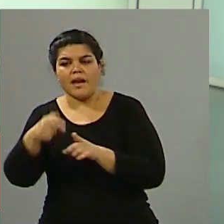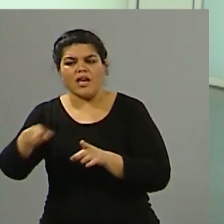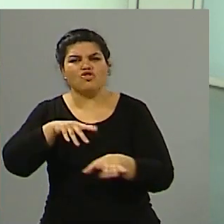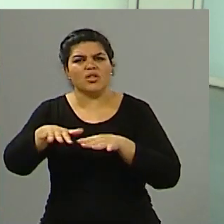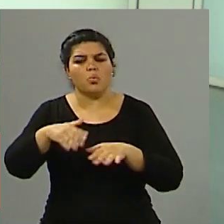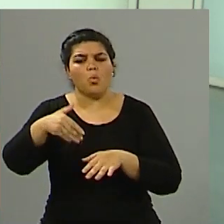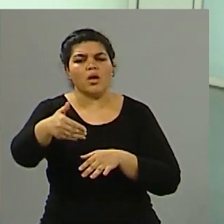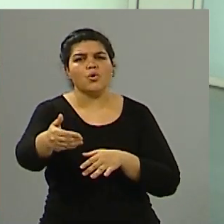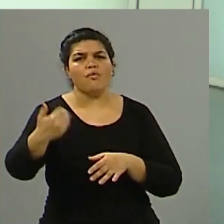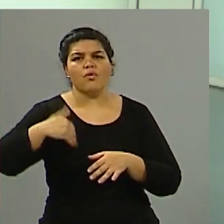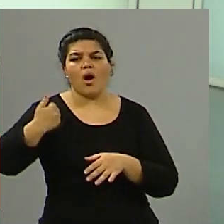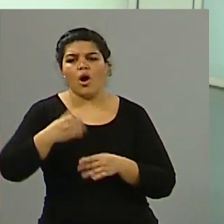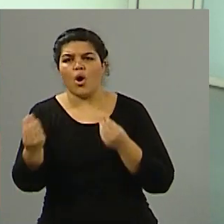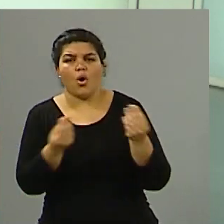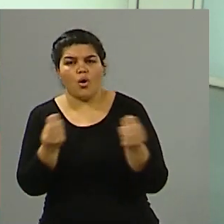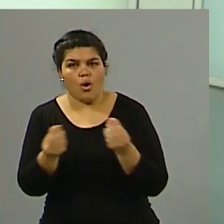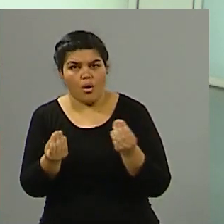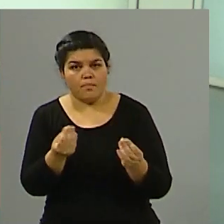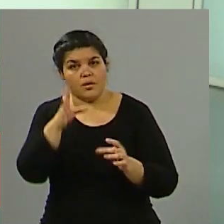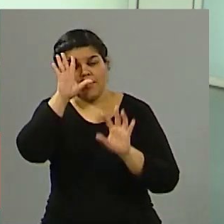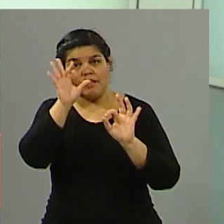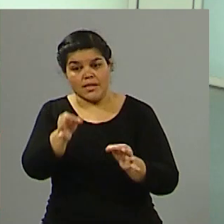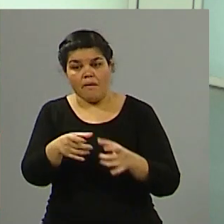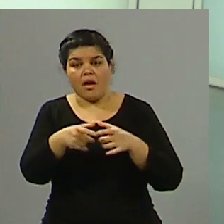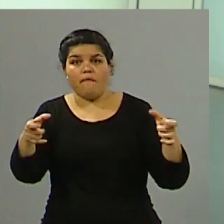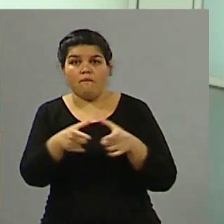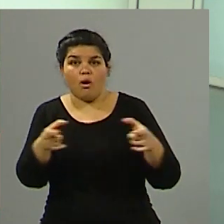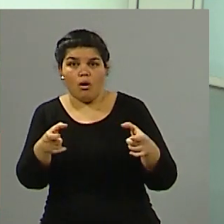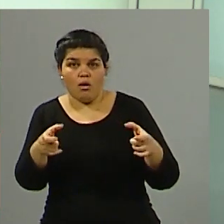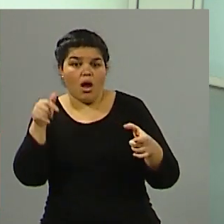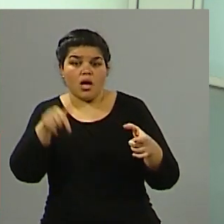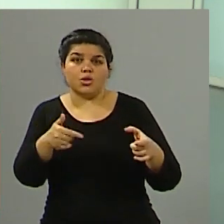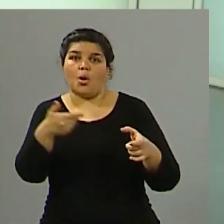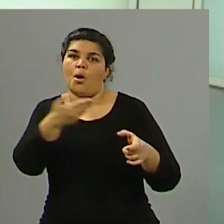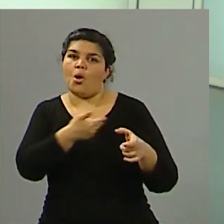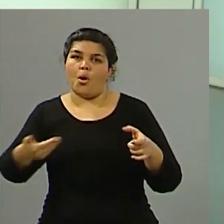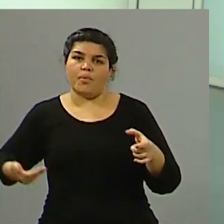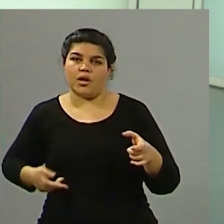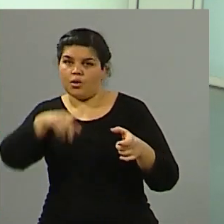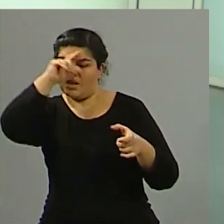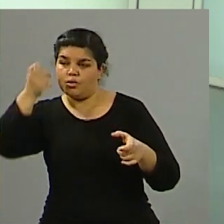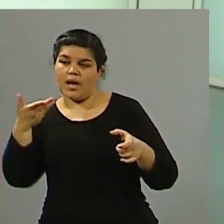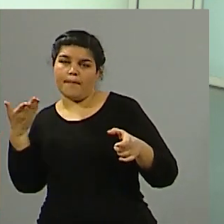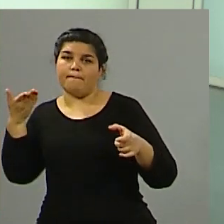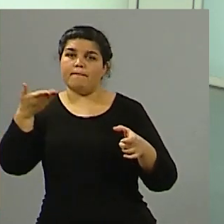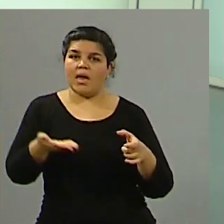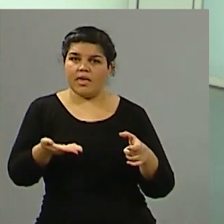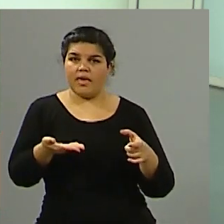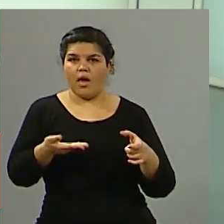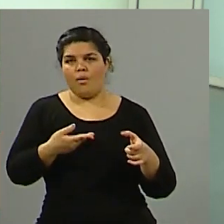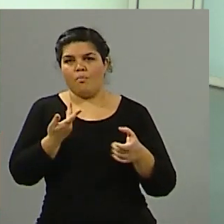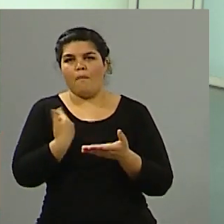también teniendo en cuenta que, se viene el pago de esta suma que ha pedido el gobierno nacional, este bono de 60.000 pesos